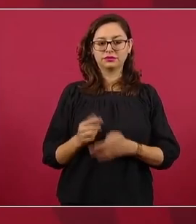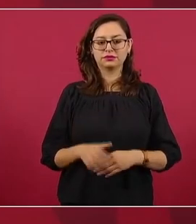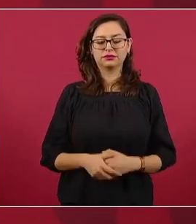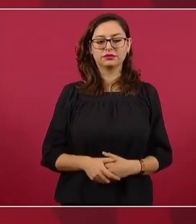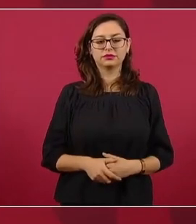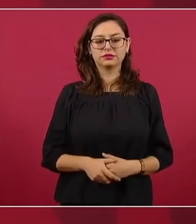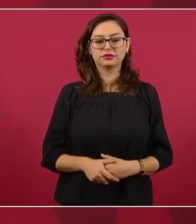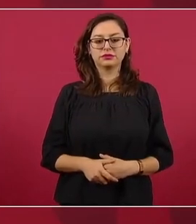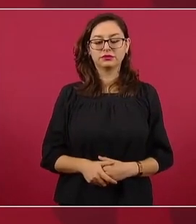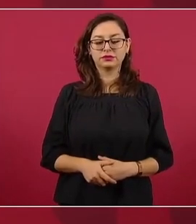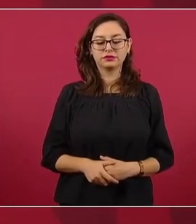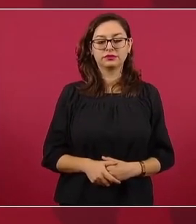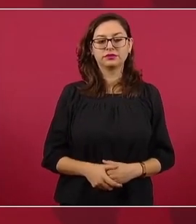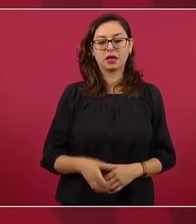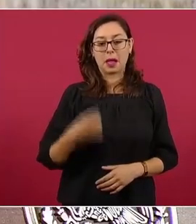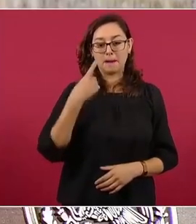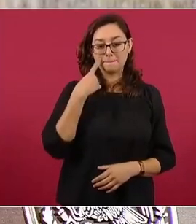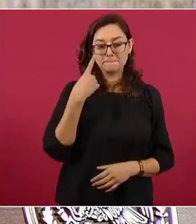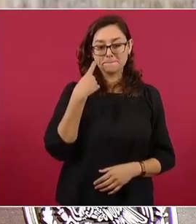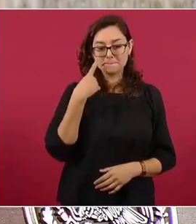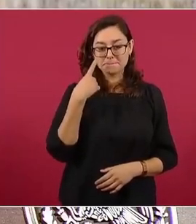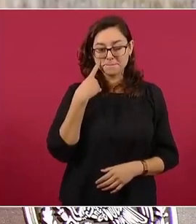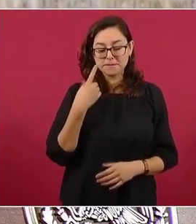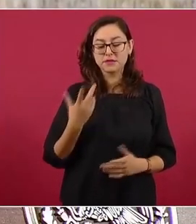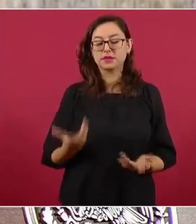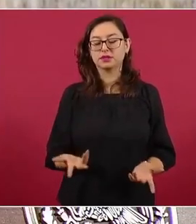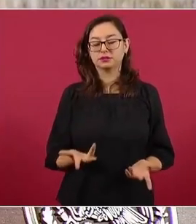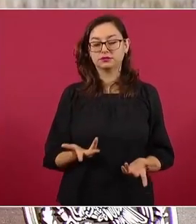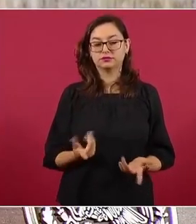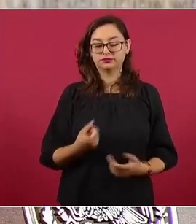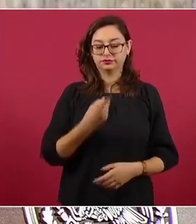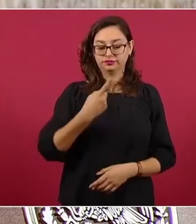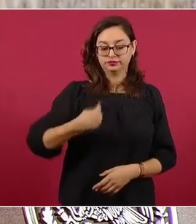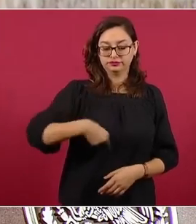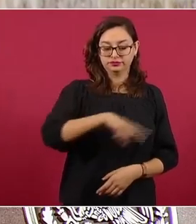Existe un diálogo permanente, fluido, sistemático.